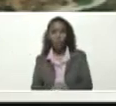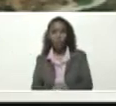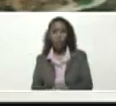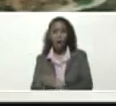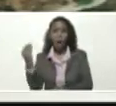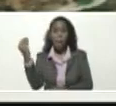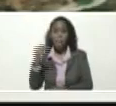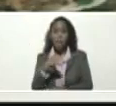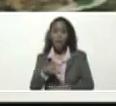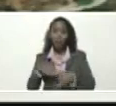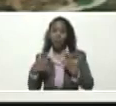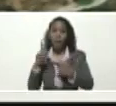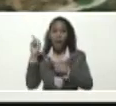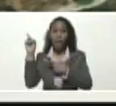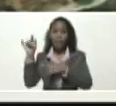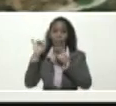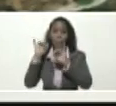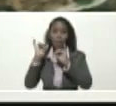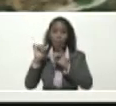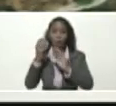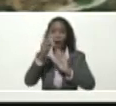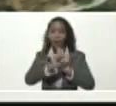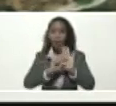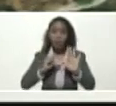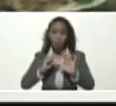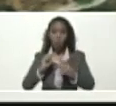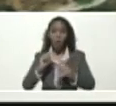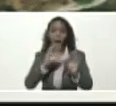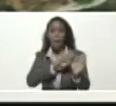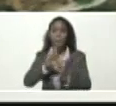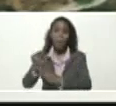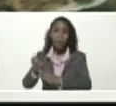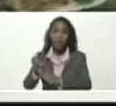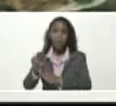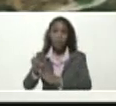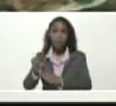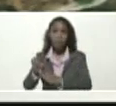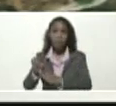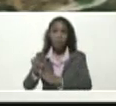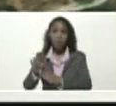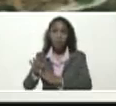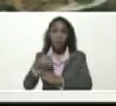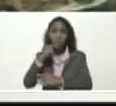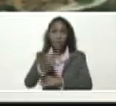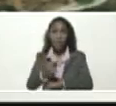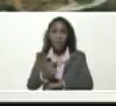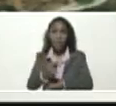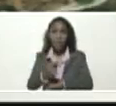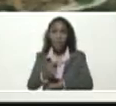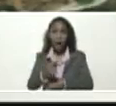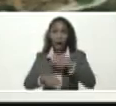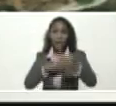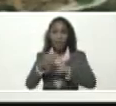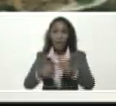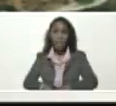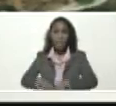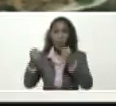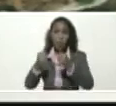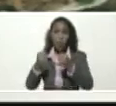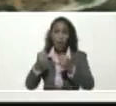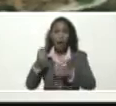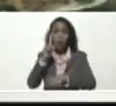Además de que ese mismo artículo, en su aparte C, indica causar destrucciones masivas a un